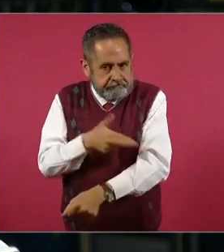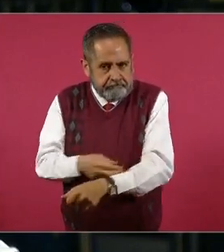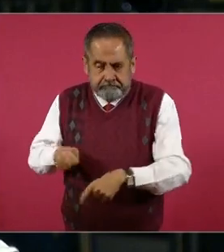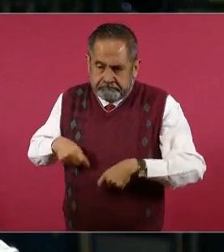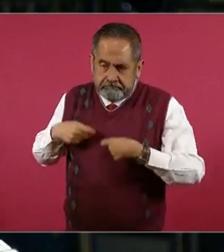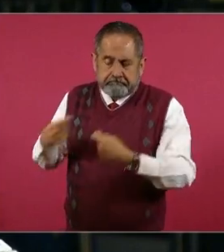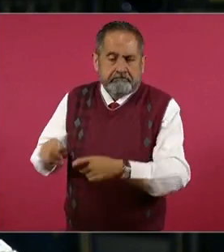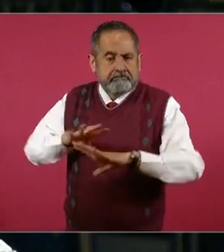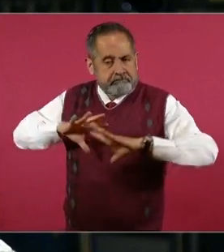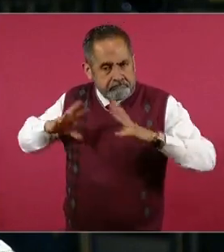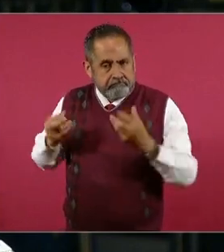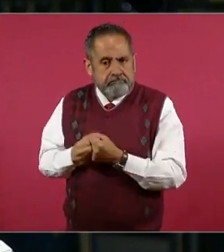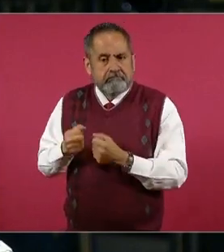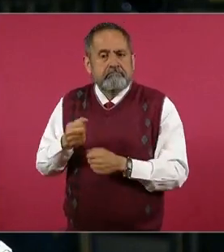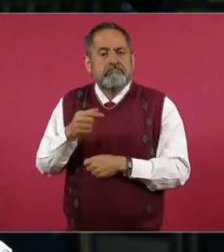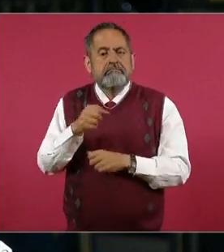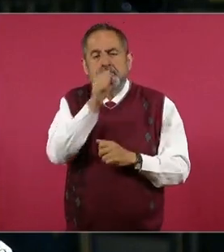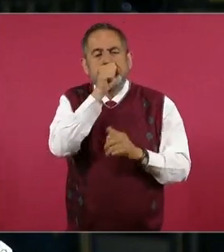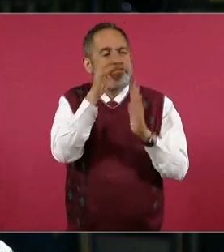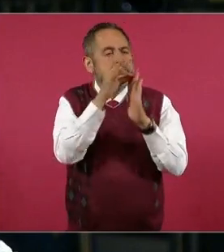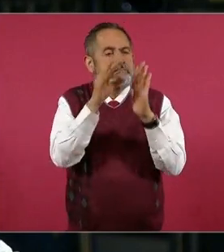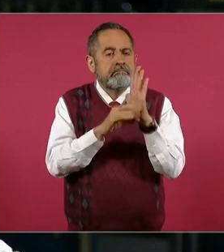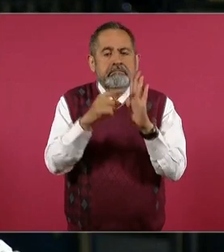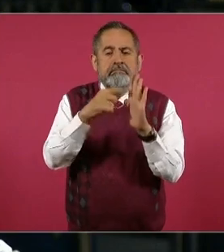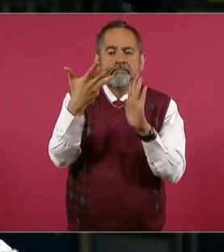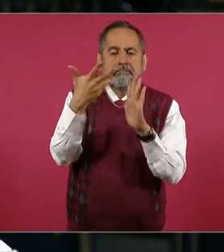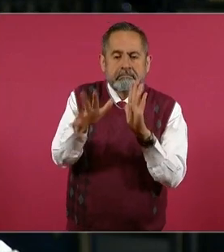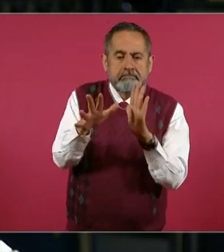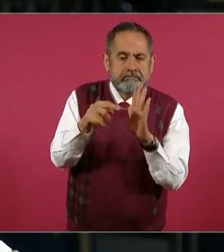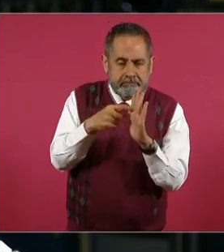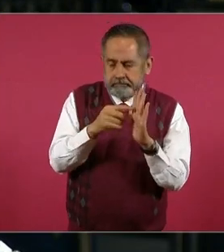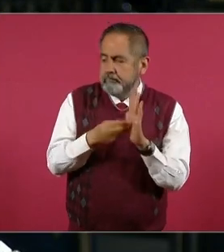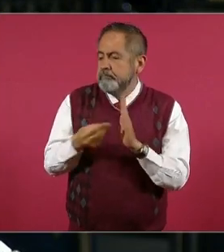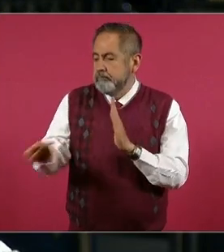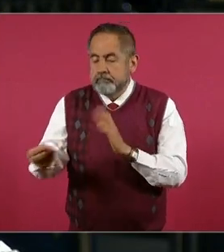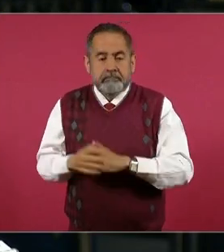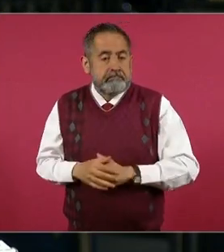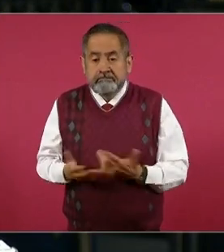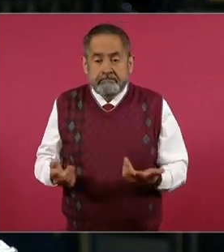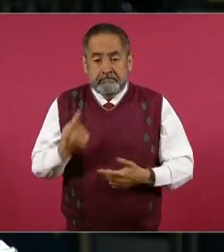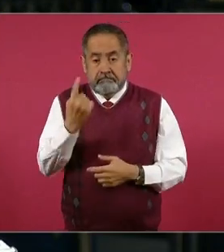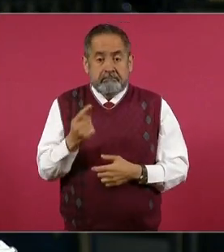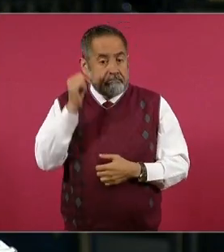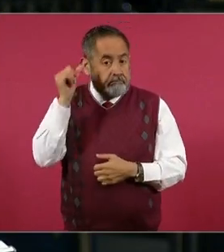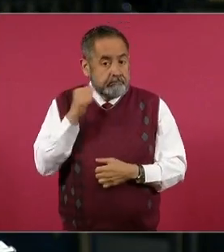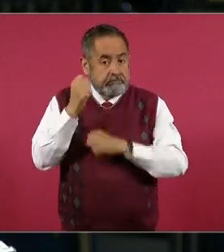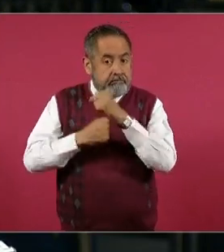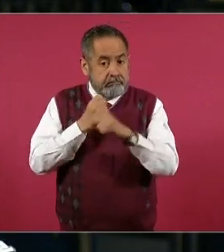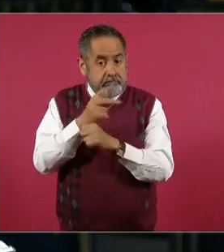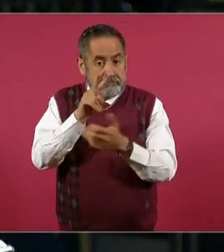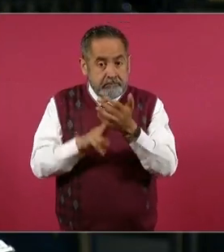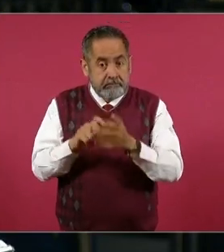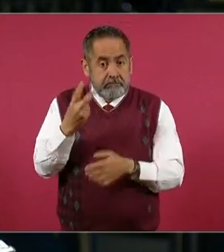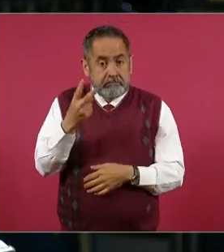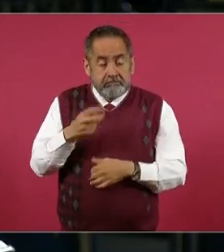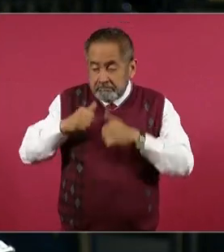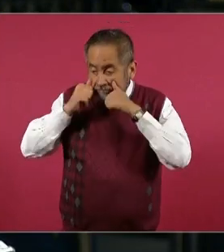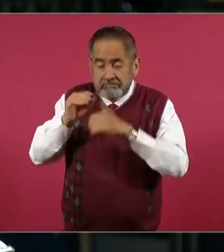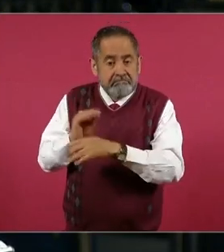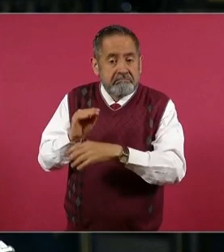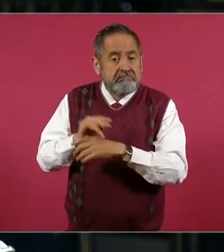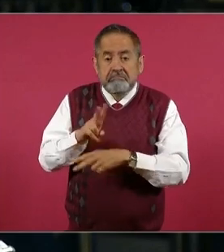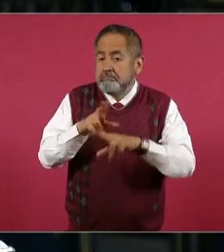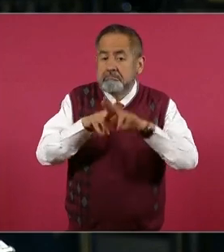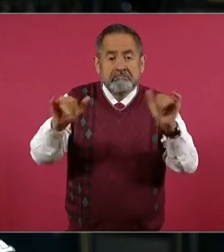reasigne el régimen del décimo transitorio. Sin embargo, desde el 1 de abril de 2022 no ha recibido ningún pago